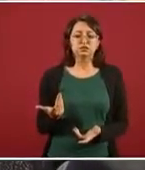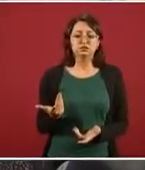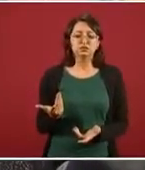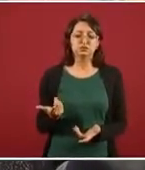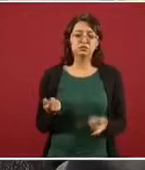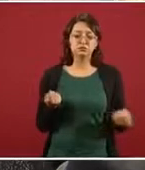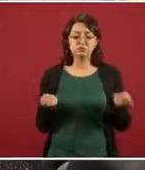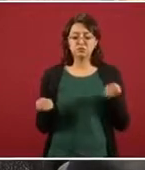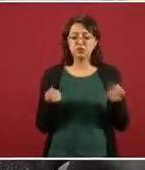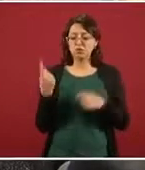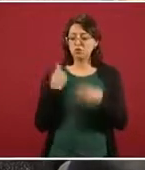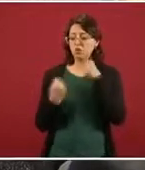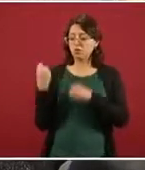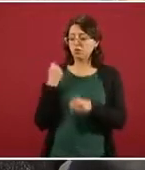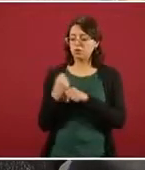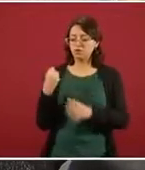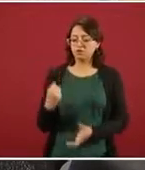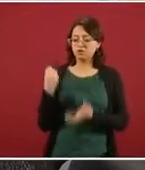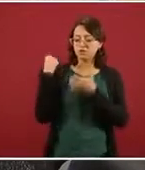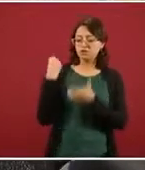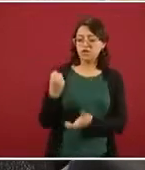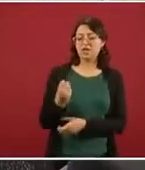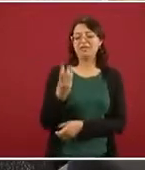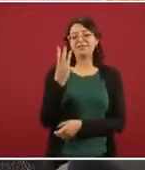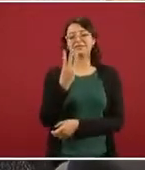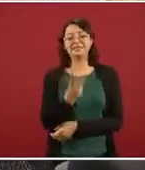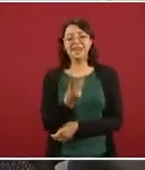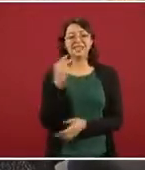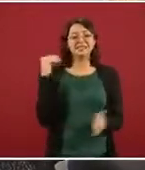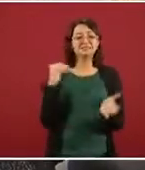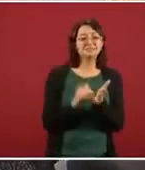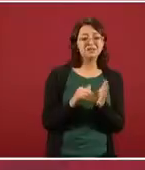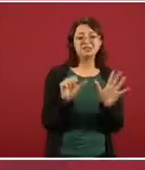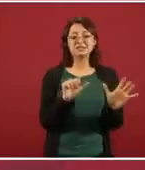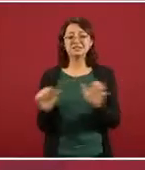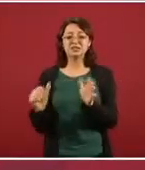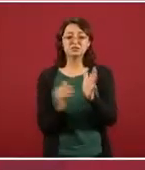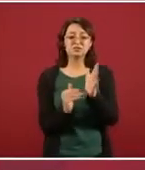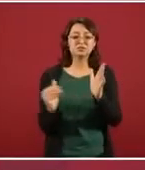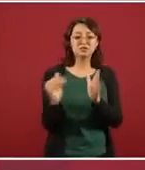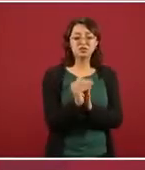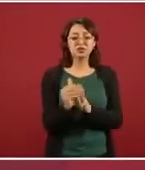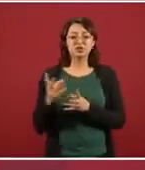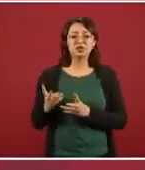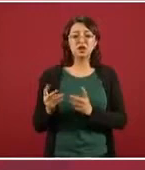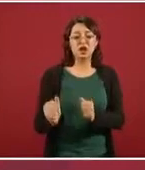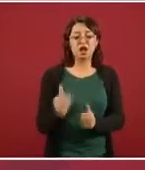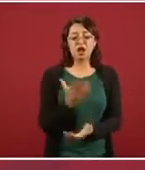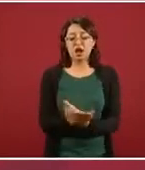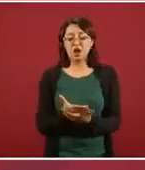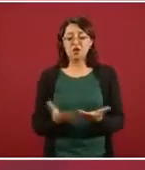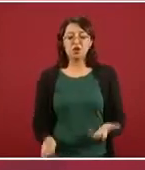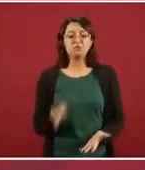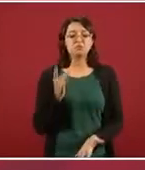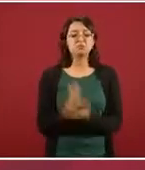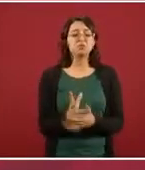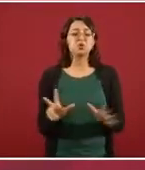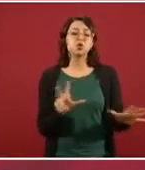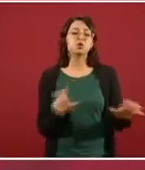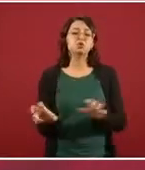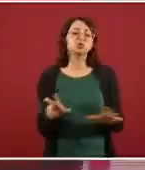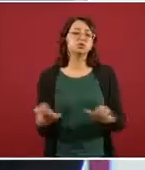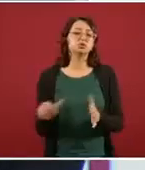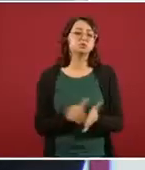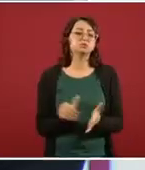manejó el año pasado un presupuesto de 3,600 millones y este año 800 millones,